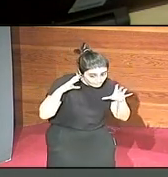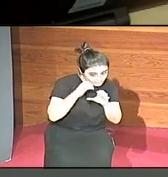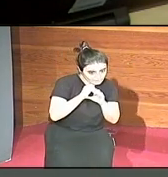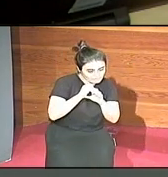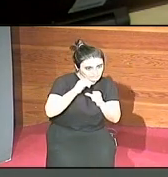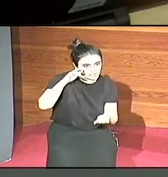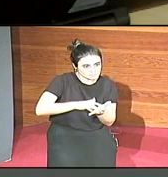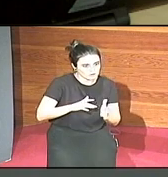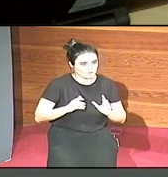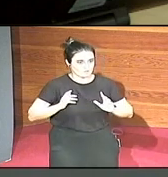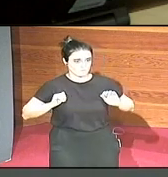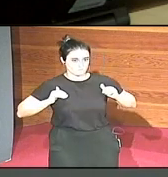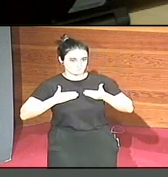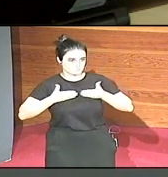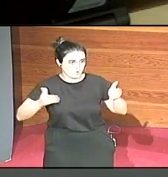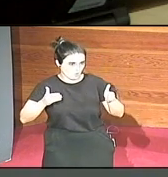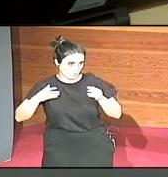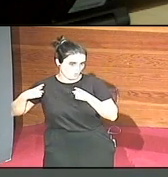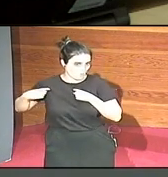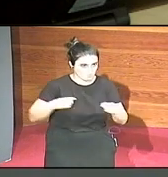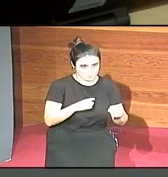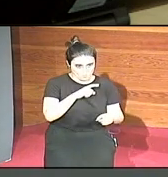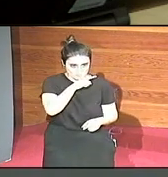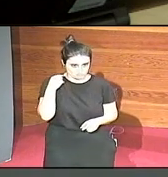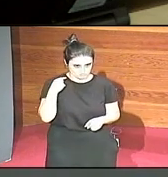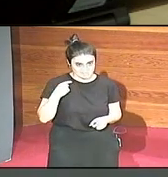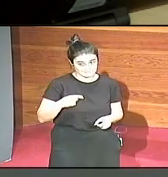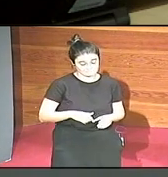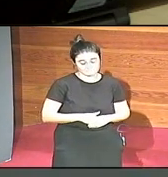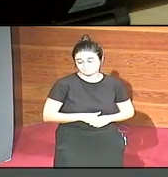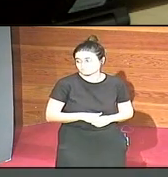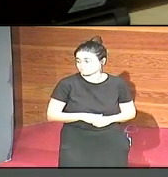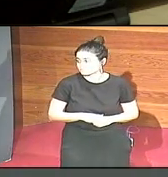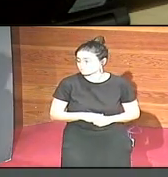ocurrió la agresión rusa en Ucrania.